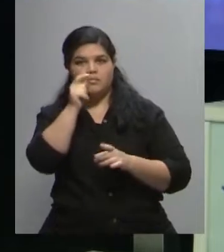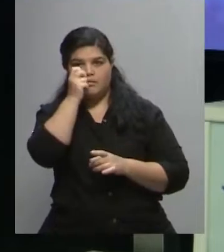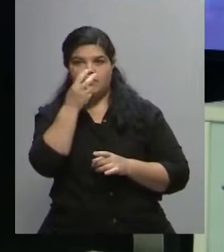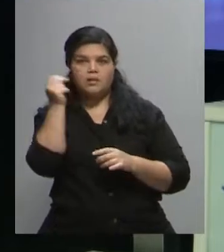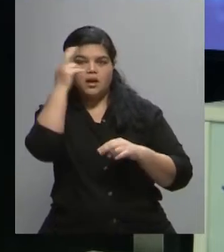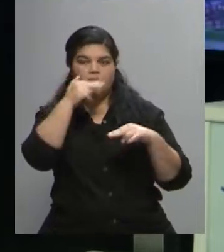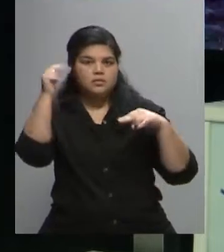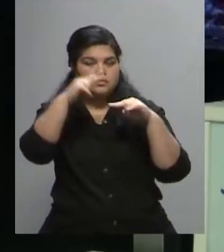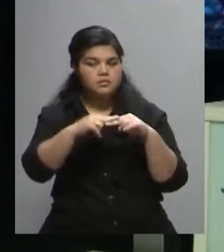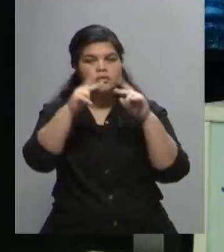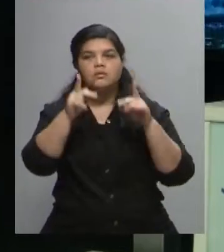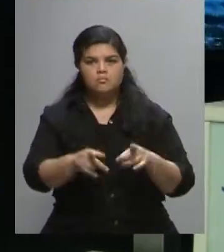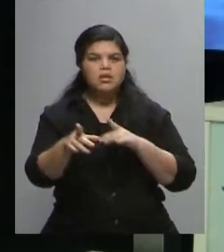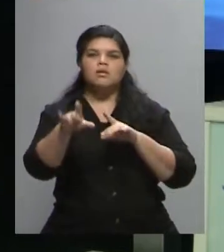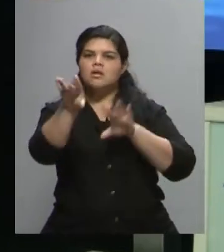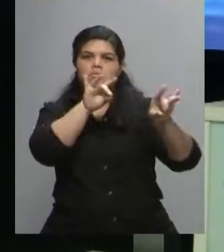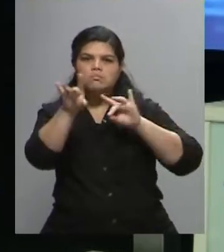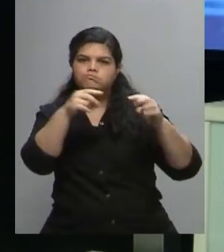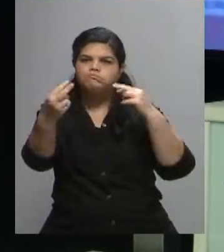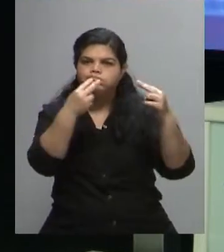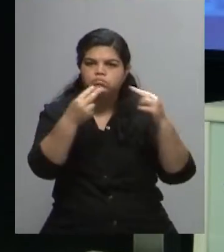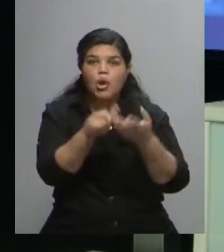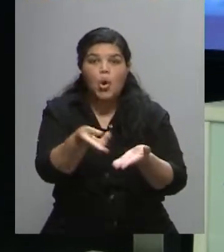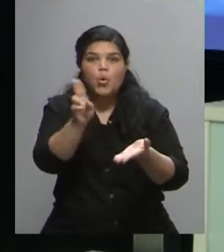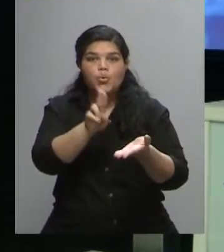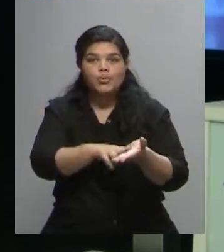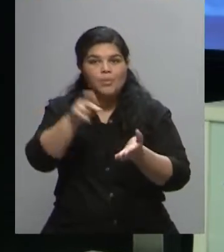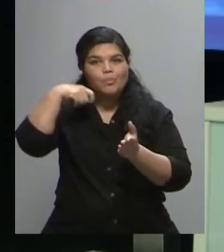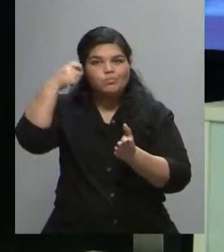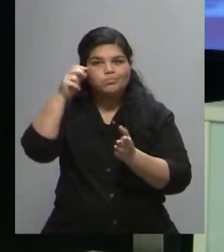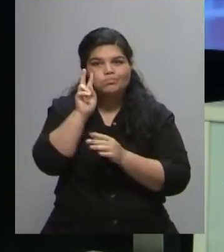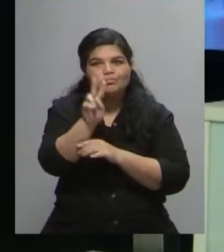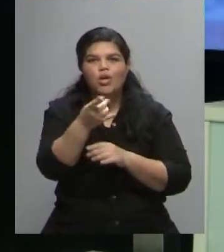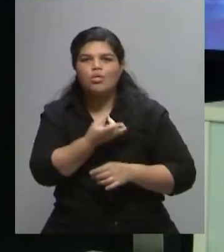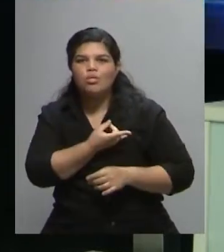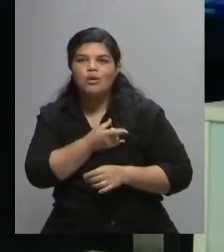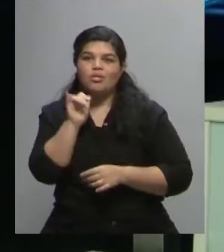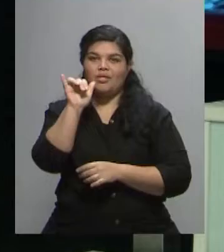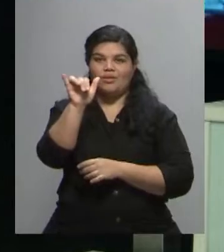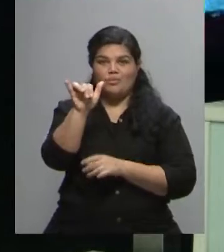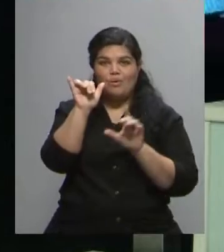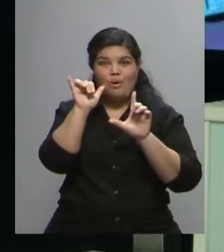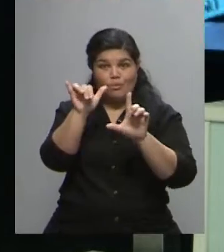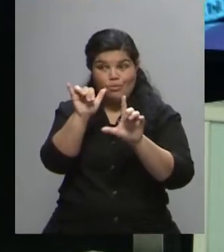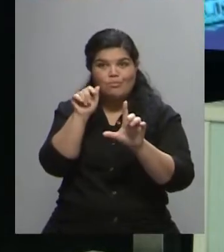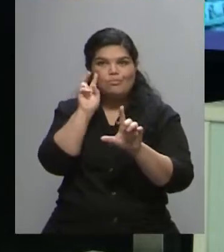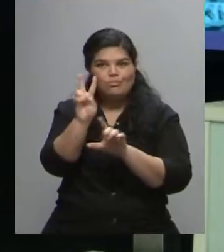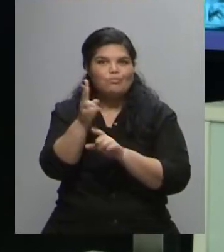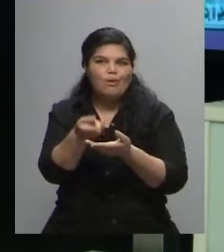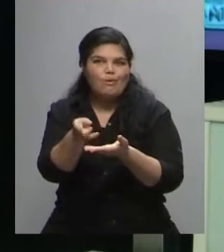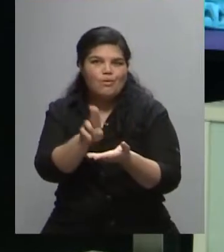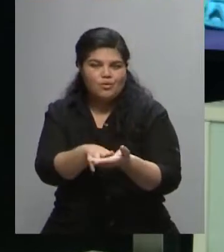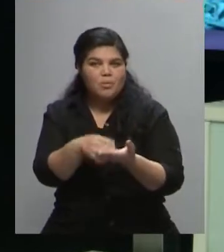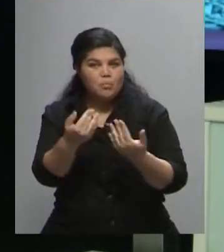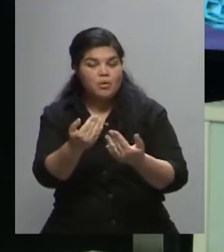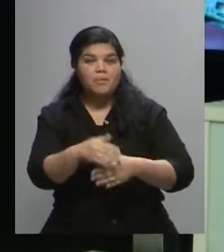como siempre la invitación para que nos vean también, vuelvan a ver este programa en nuestro canal de YouTube aquí en Señalú. Vamos a hablar hoy